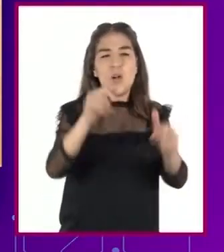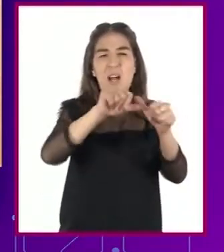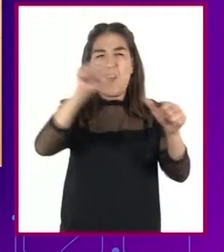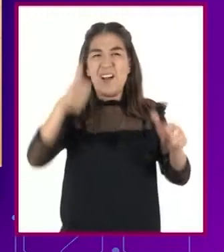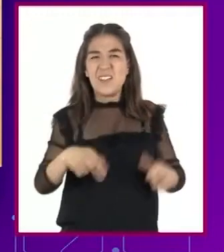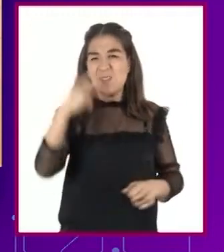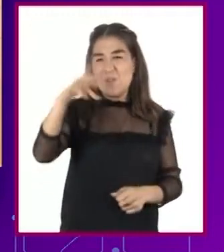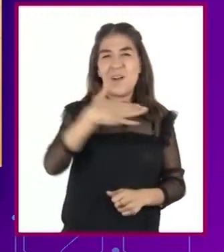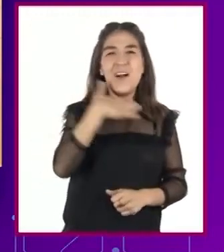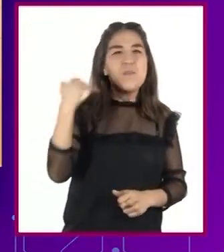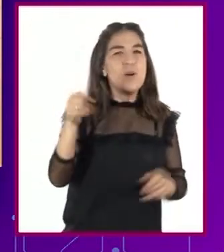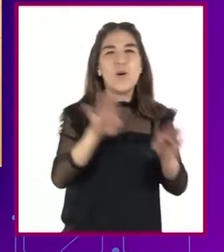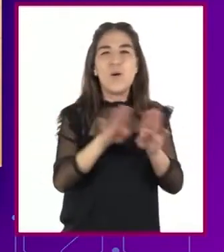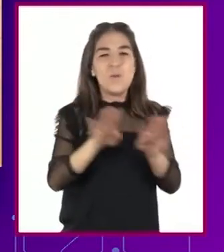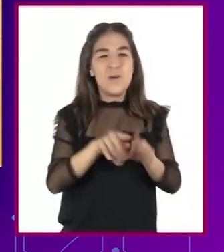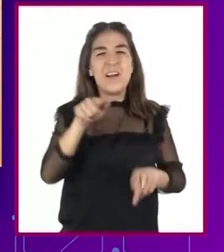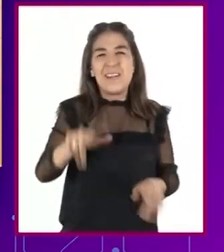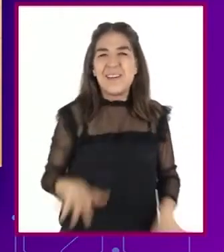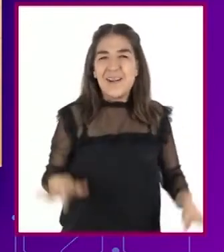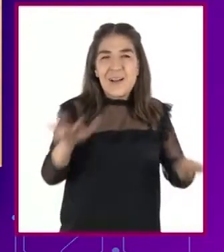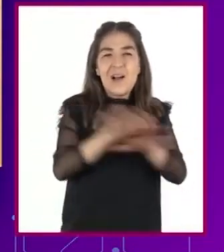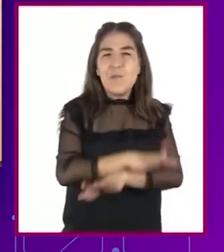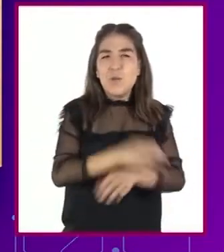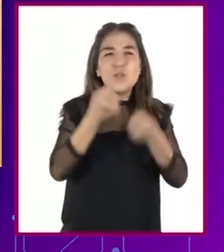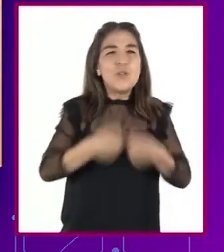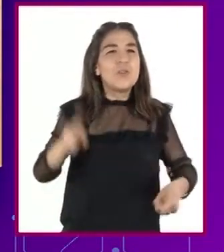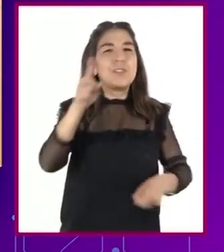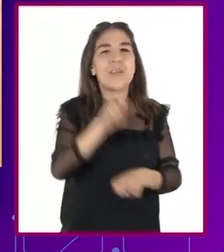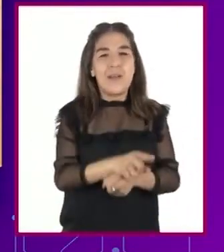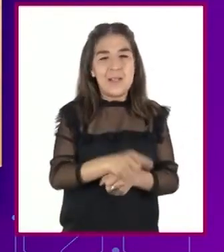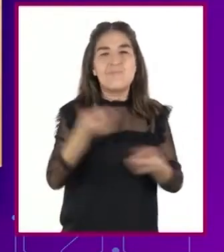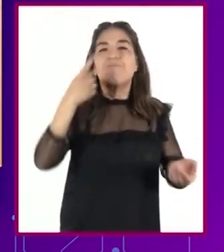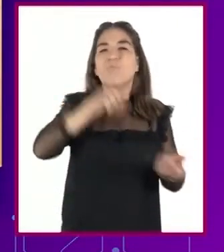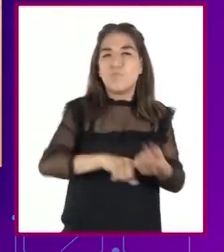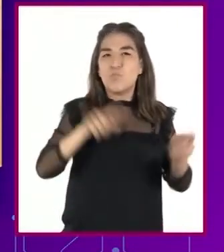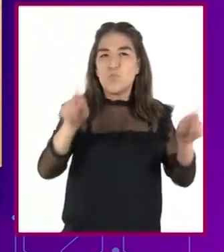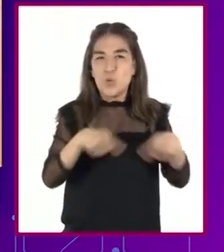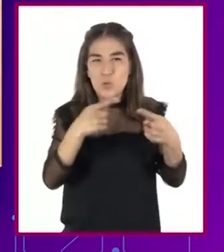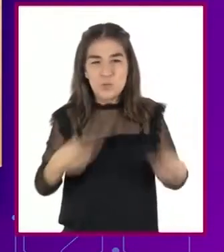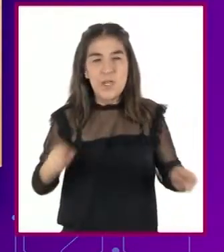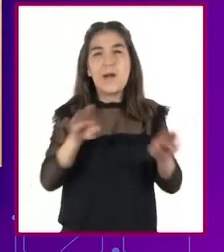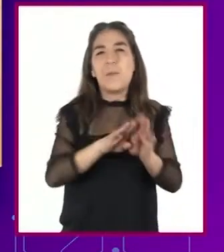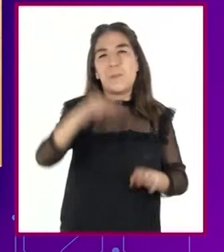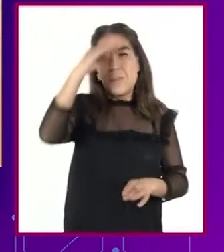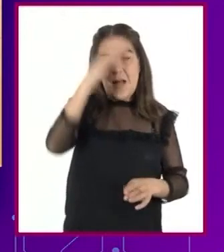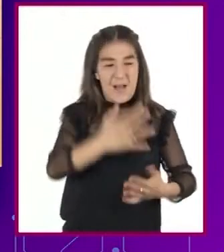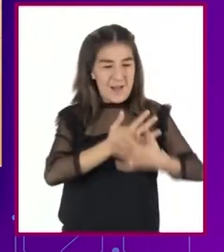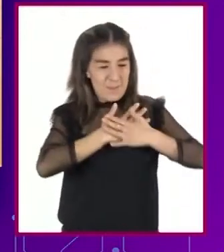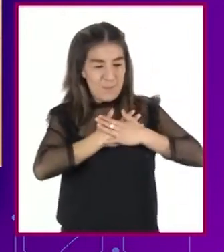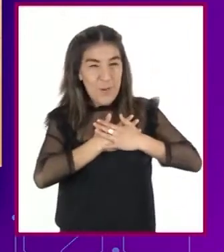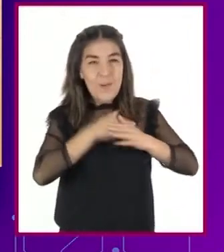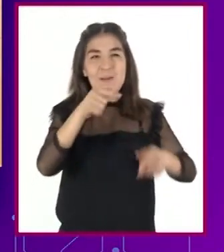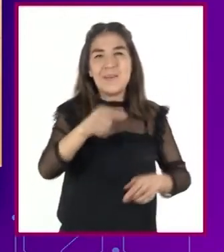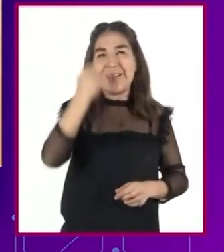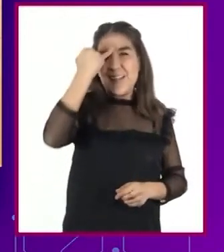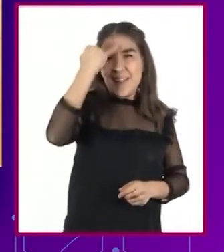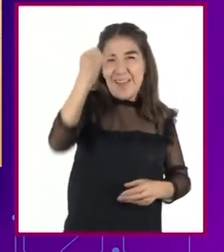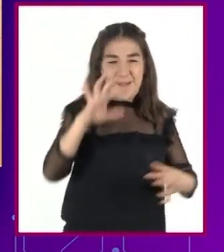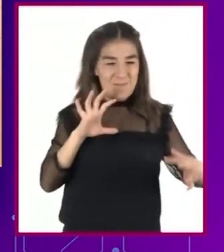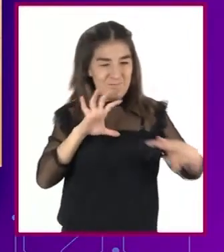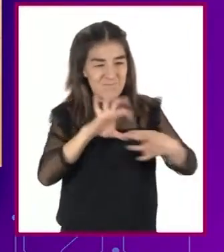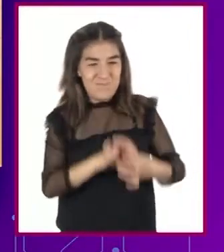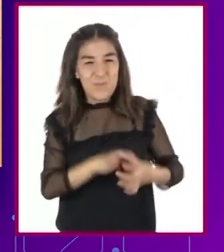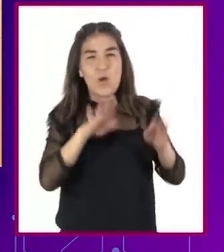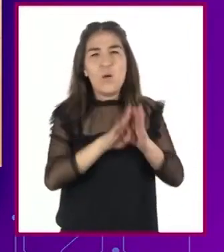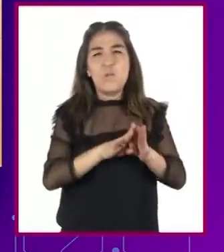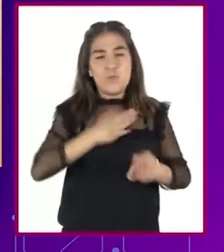de regenerar a la sociedad a través de la música. El pensamiento romántico, su vocación idealista, la idea